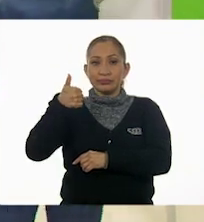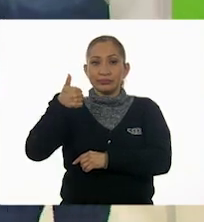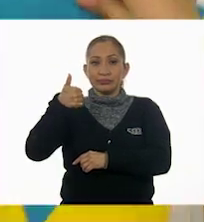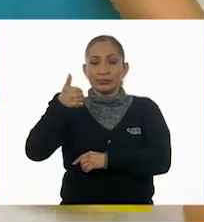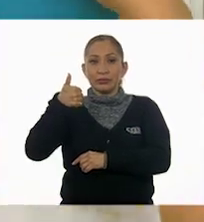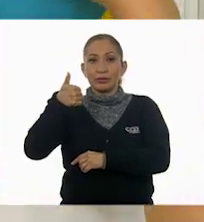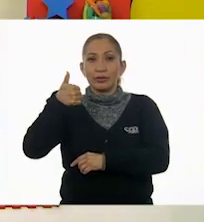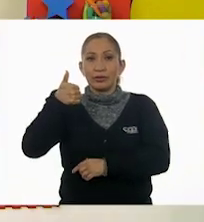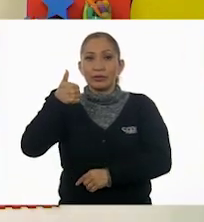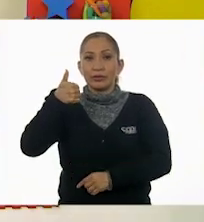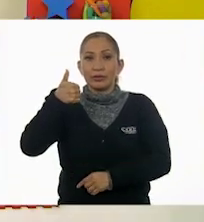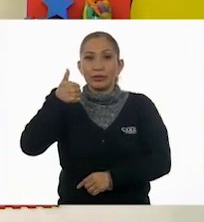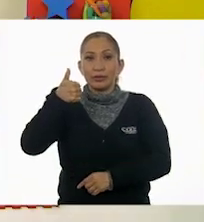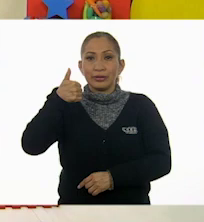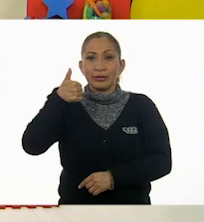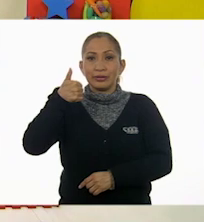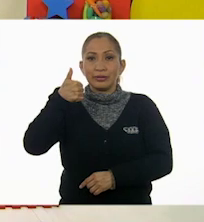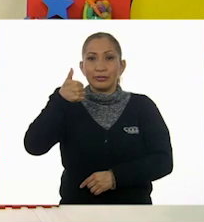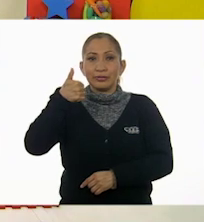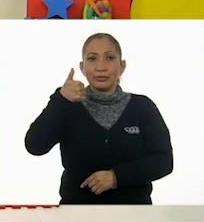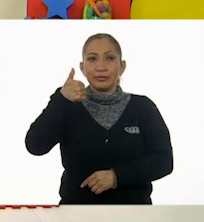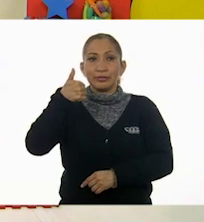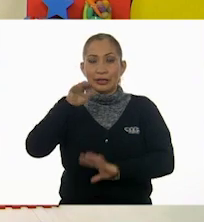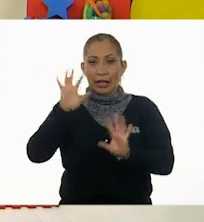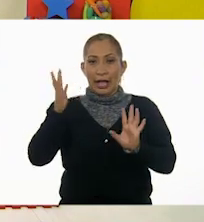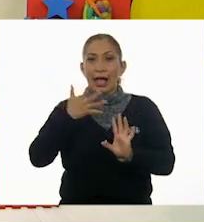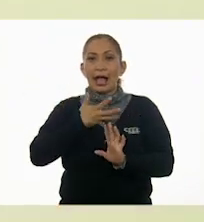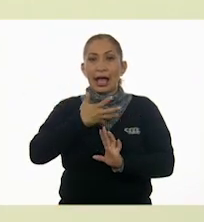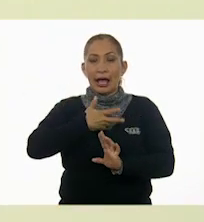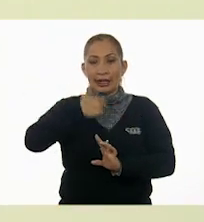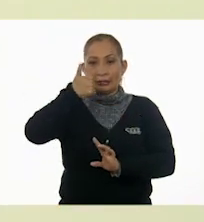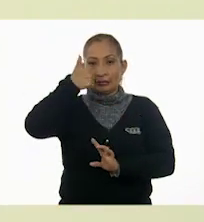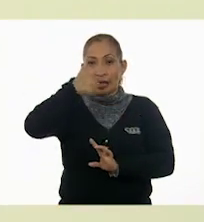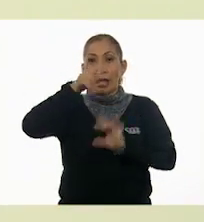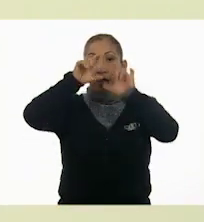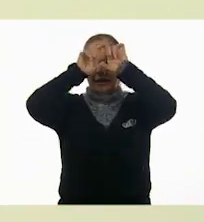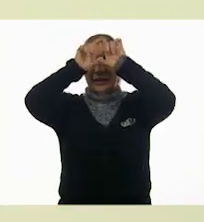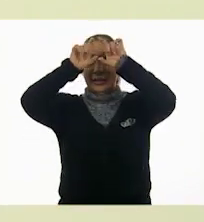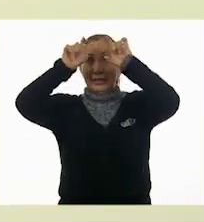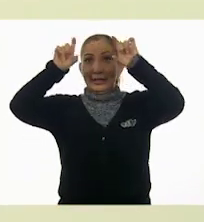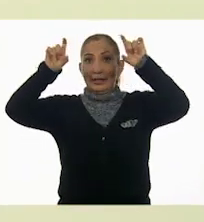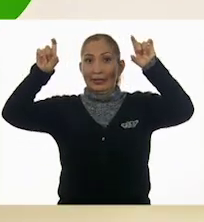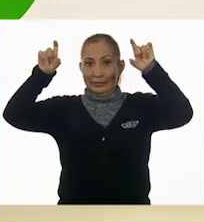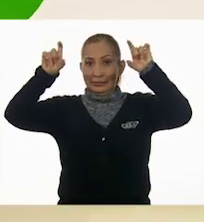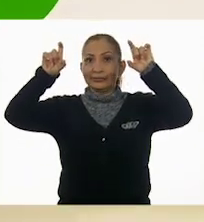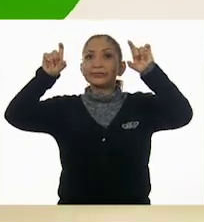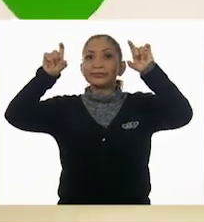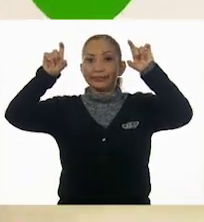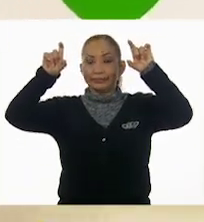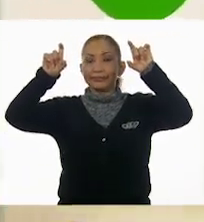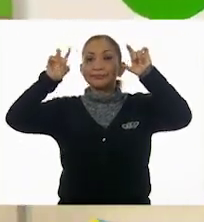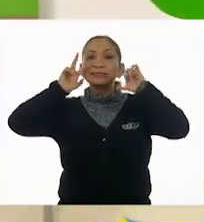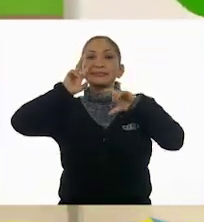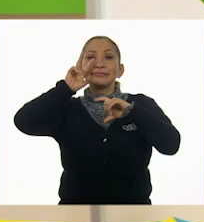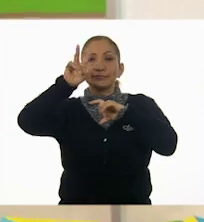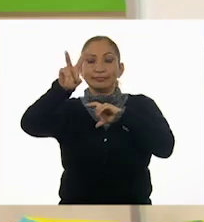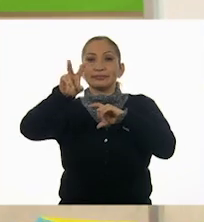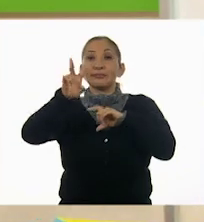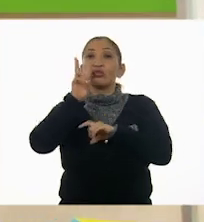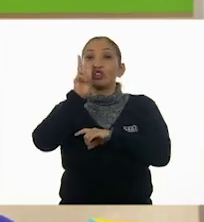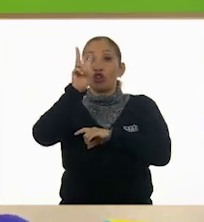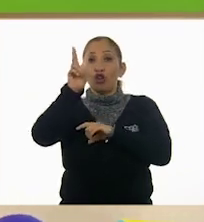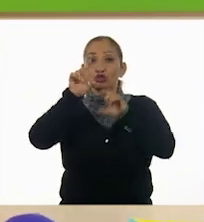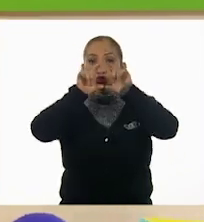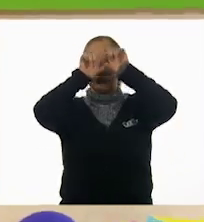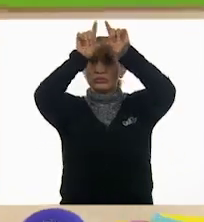6. Bien, ya tenemos la primer fila. Vamos a observar la